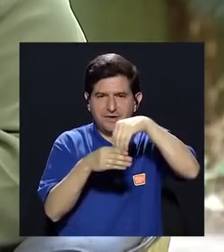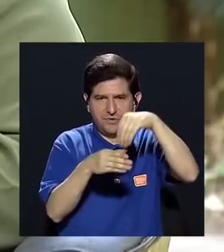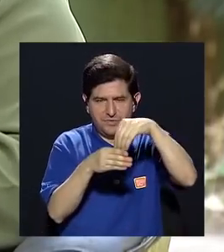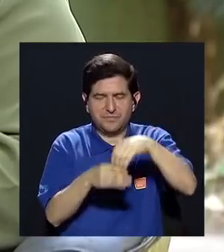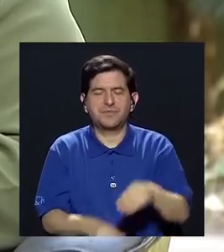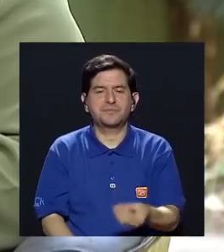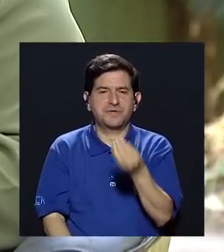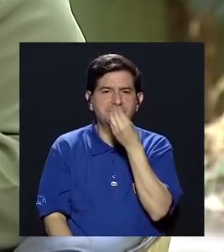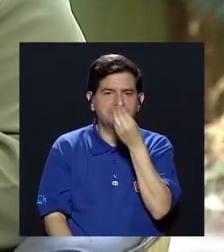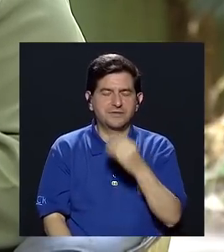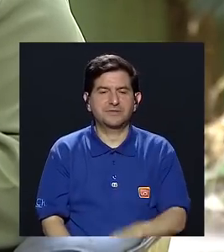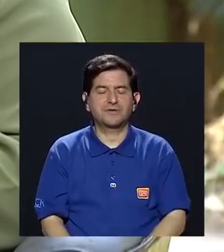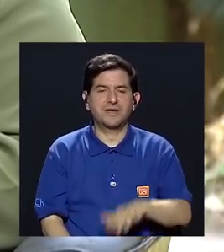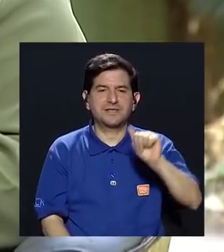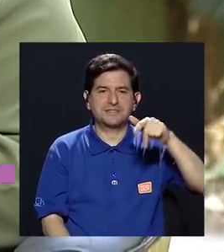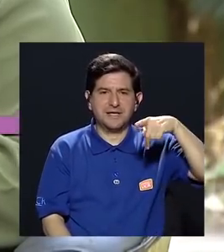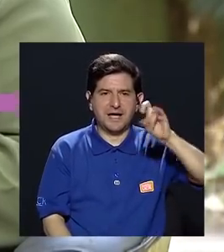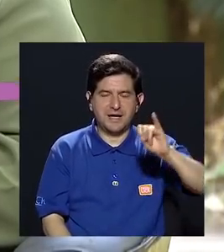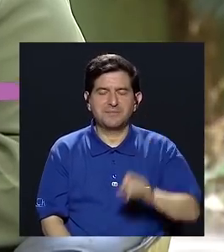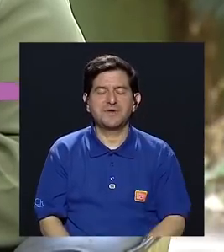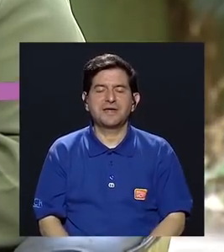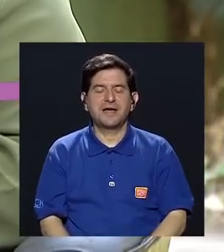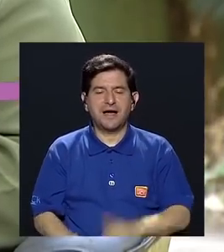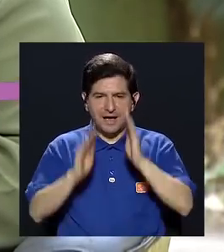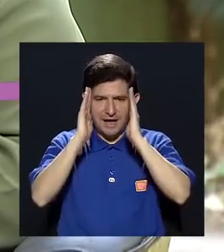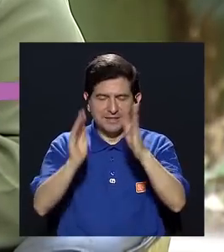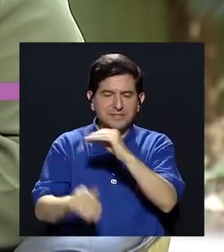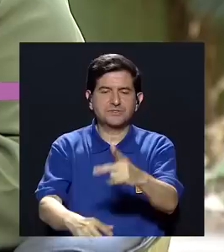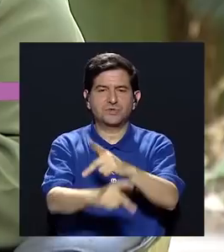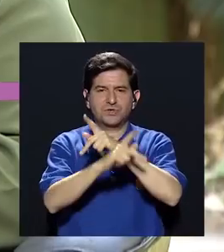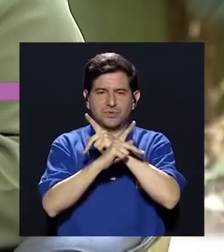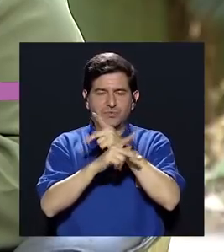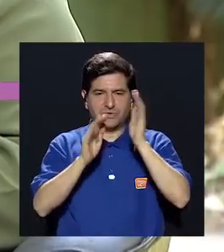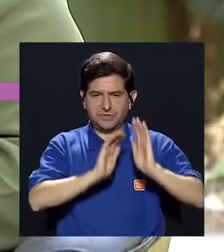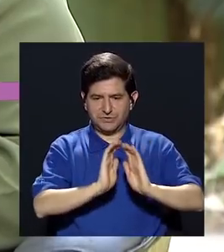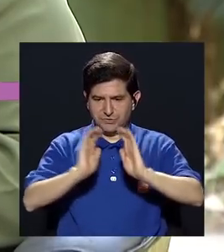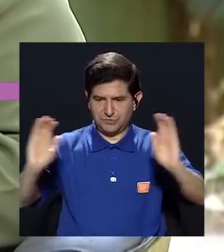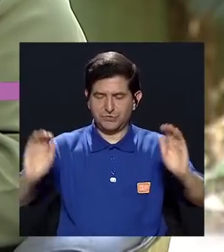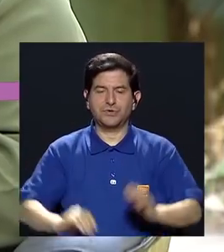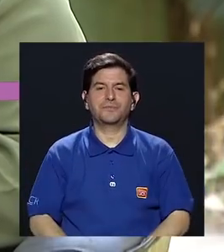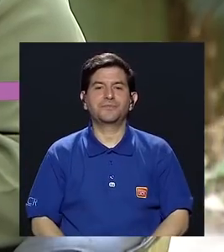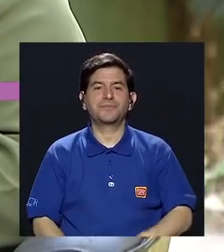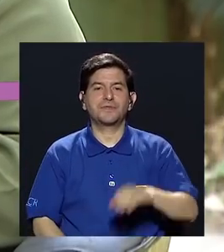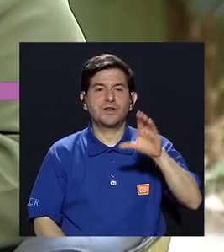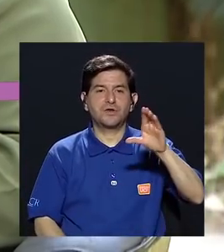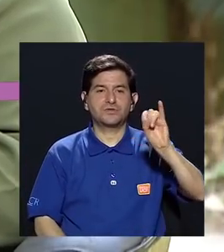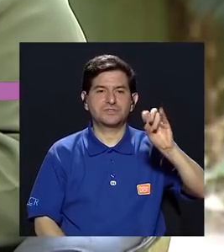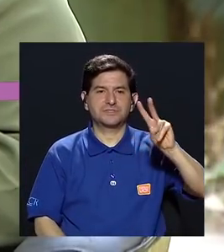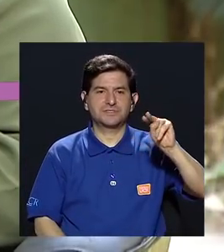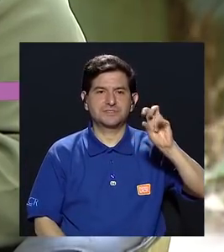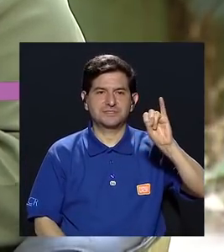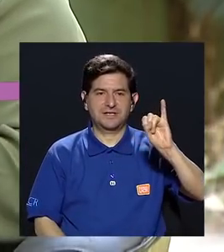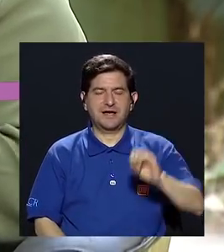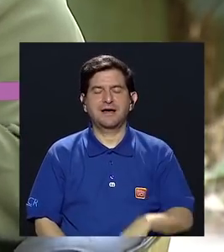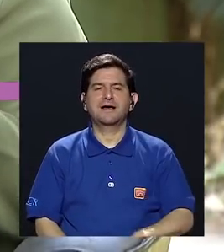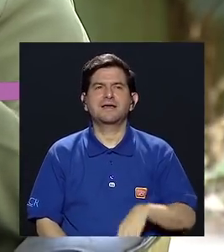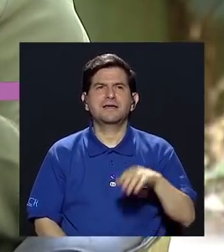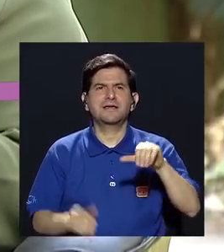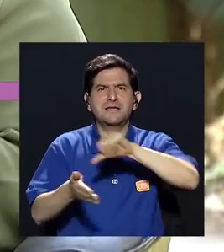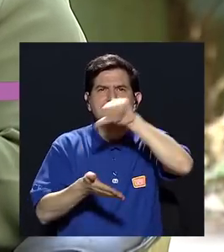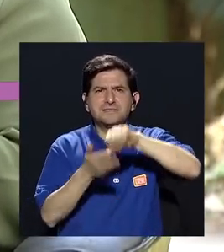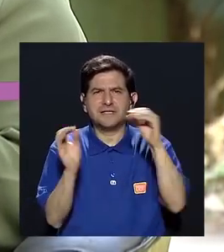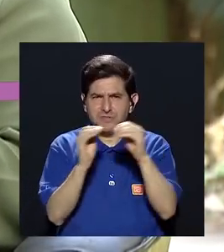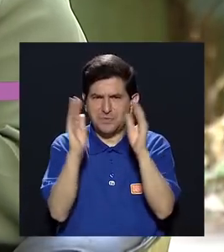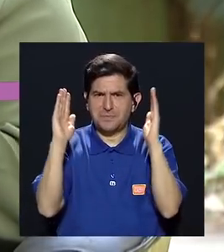complementaria, a todo eso le llamamos API, Atención y Protección Infantil. Los SINAY son centros un poco